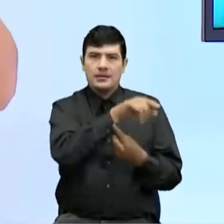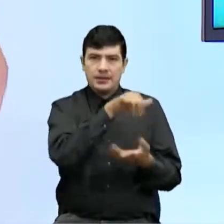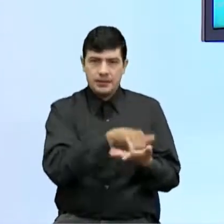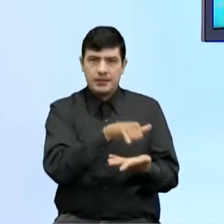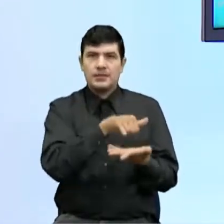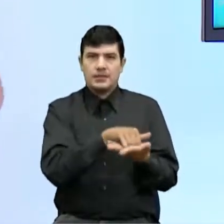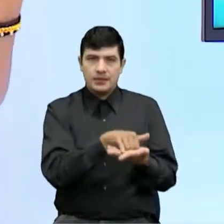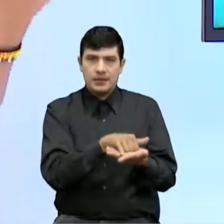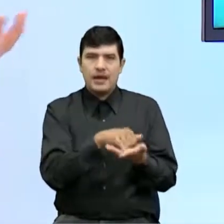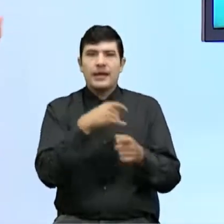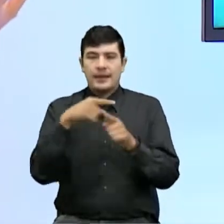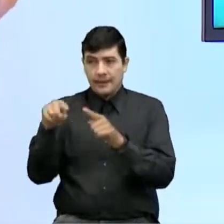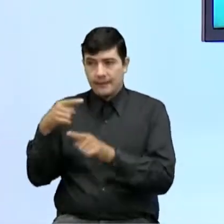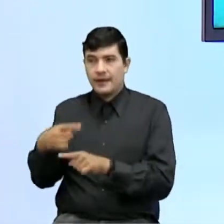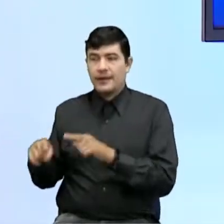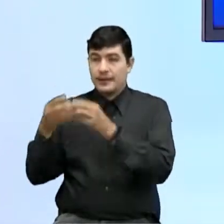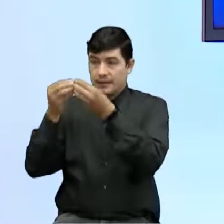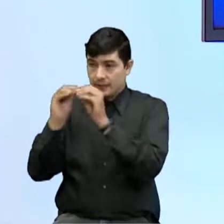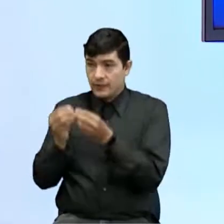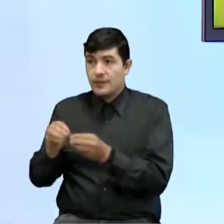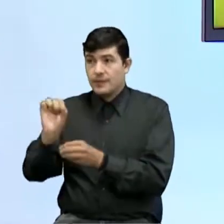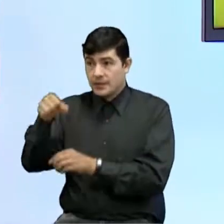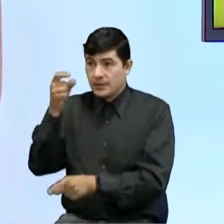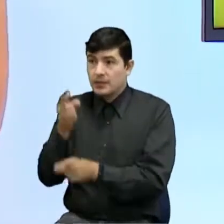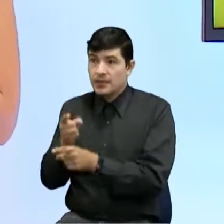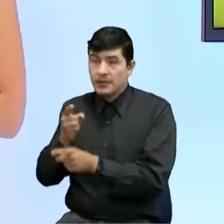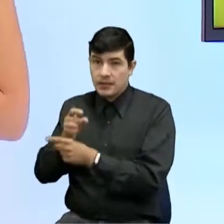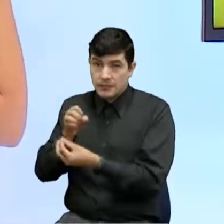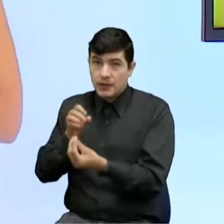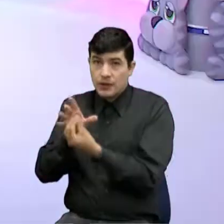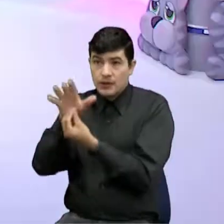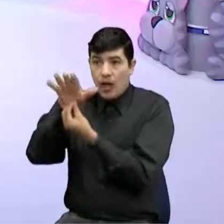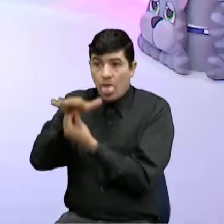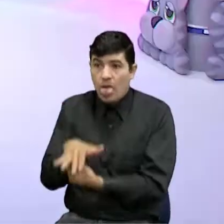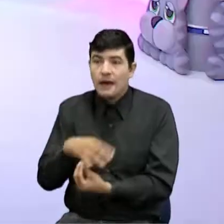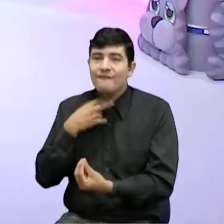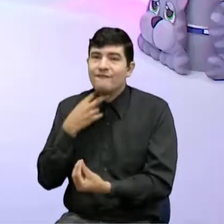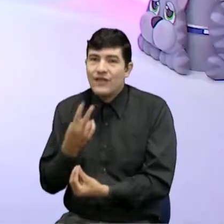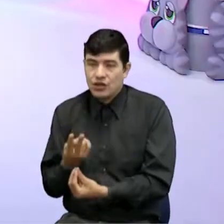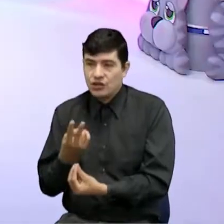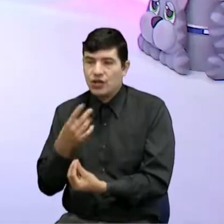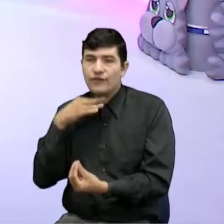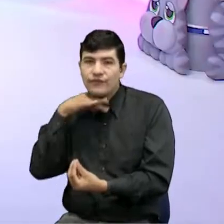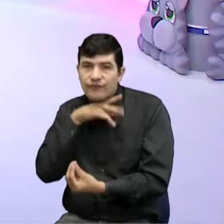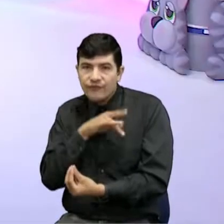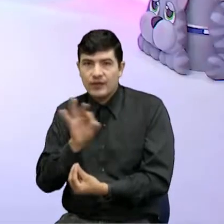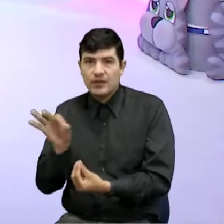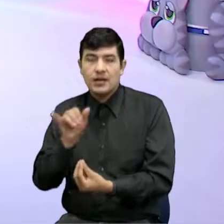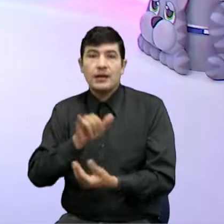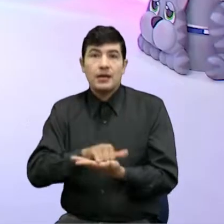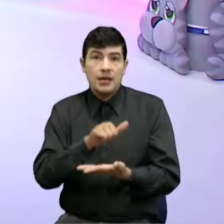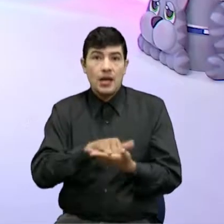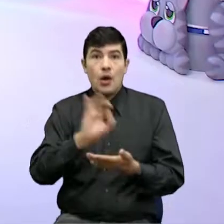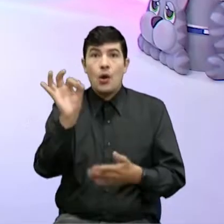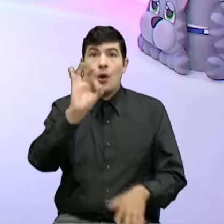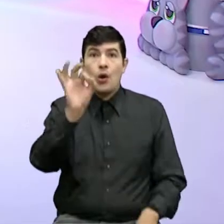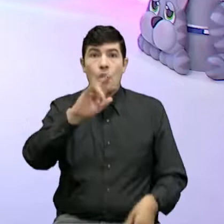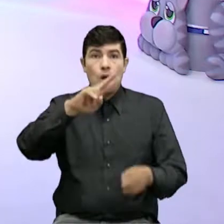varias formas de hacer un acoso verbal, en realidad. O los apodos. Oiga, sí, mire,